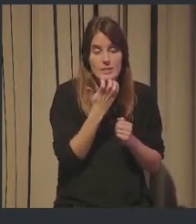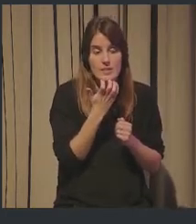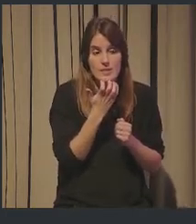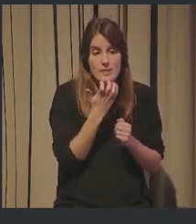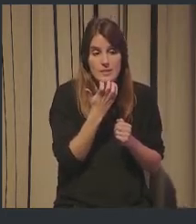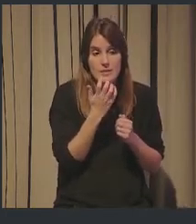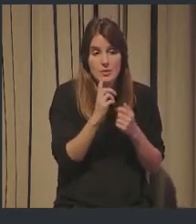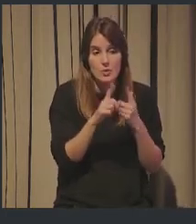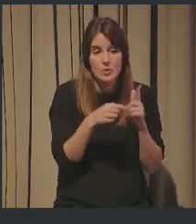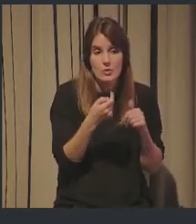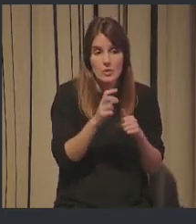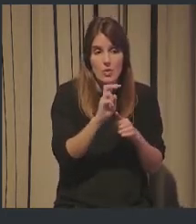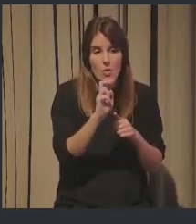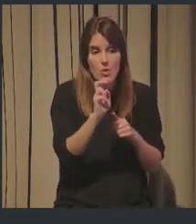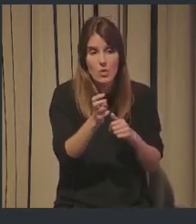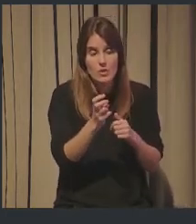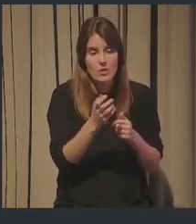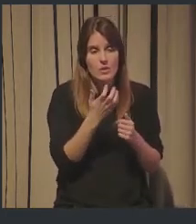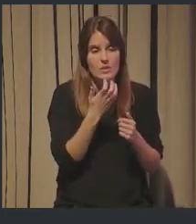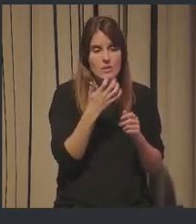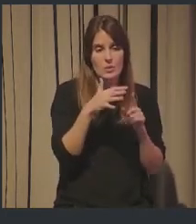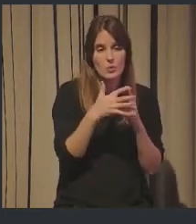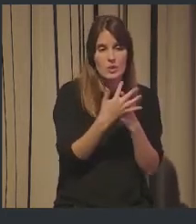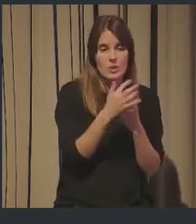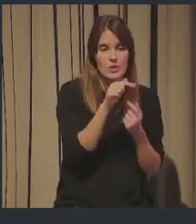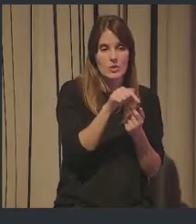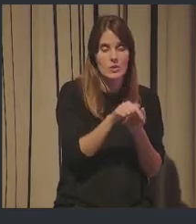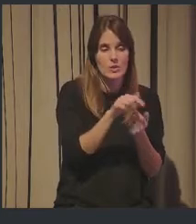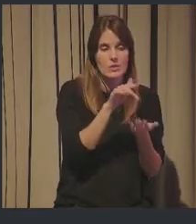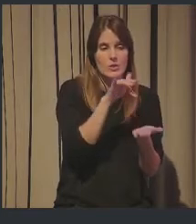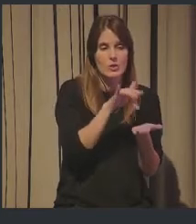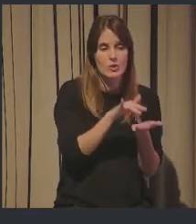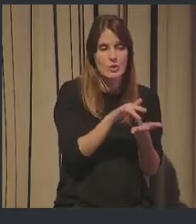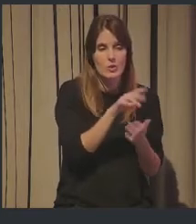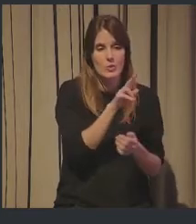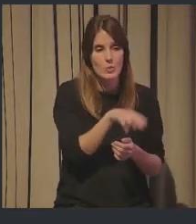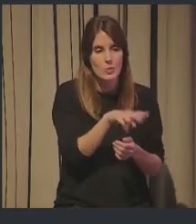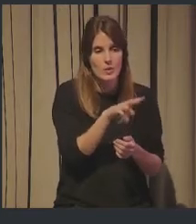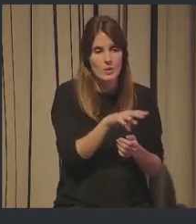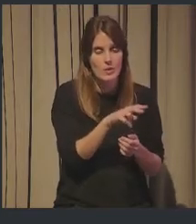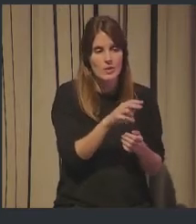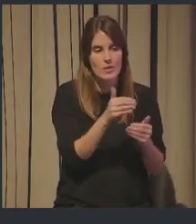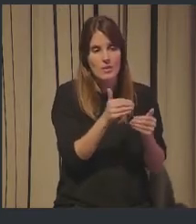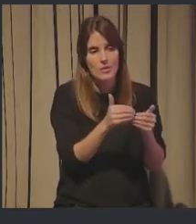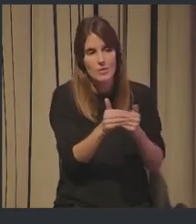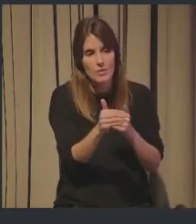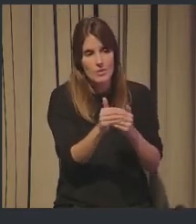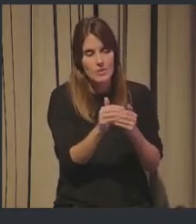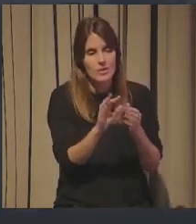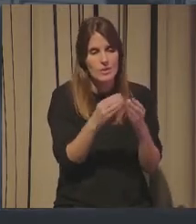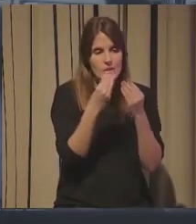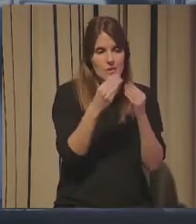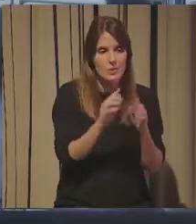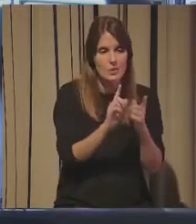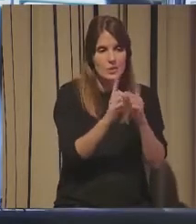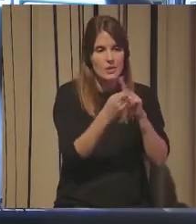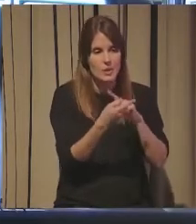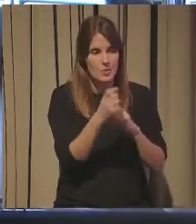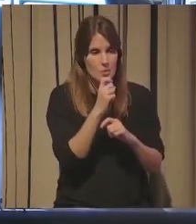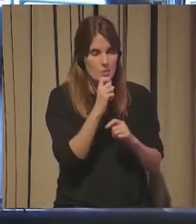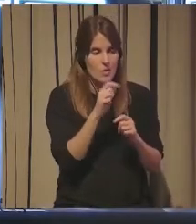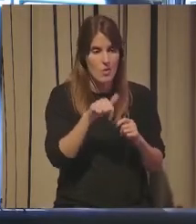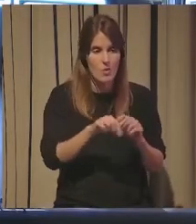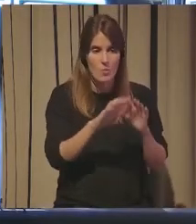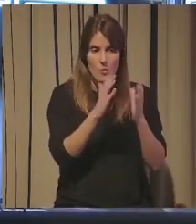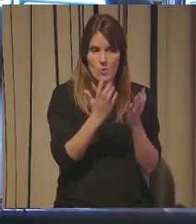hubiera sucedido, qué hubiera pasado si este pequeño evento no se hubiera producido y tendríamos un mundo diferente. diferente